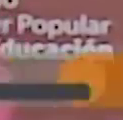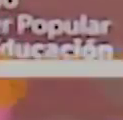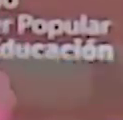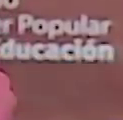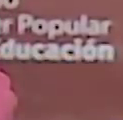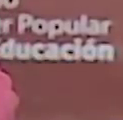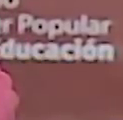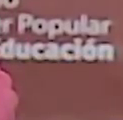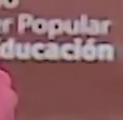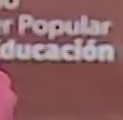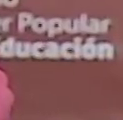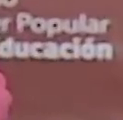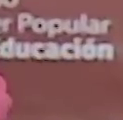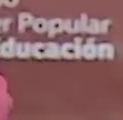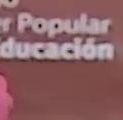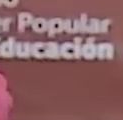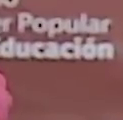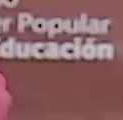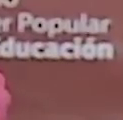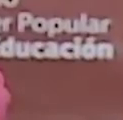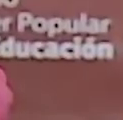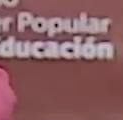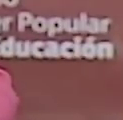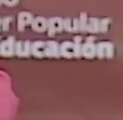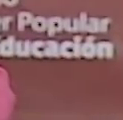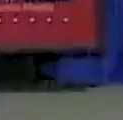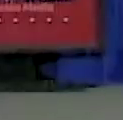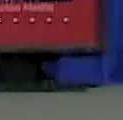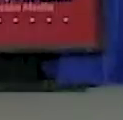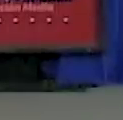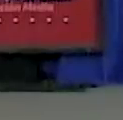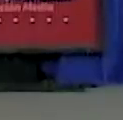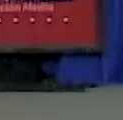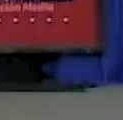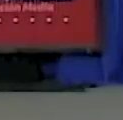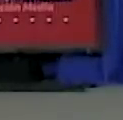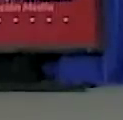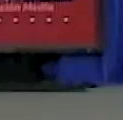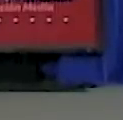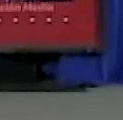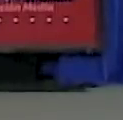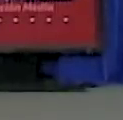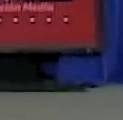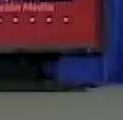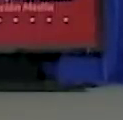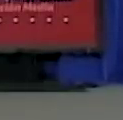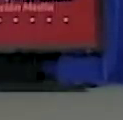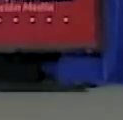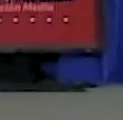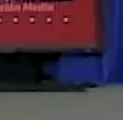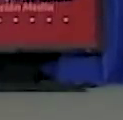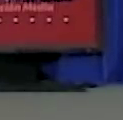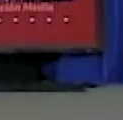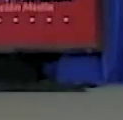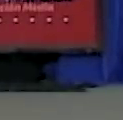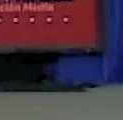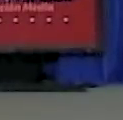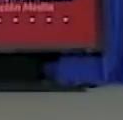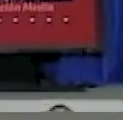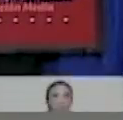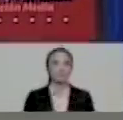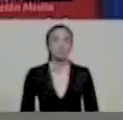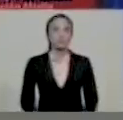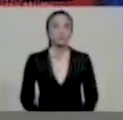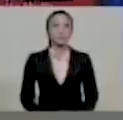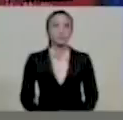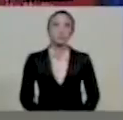Elías Agua propuso este encuentro con ustedes, el presidente de la República no lo dudó, porque sabe que aquí está la